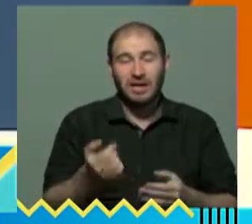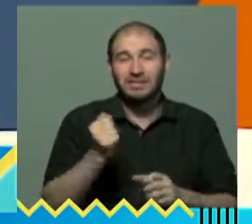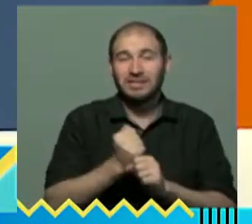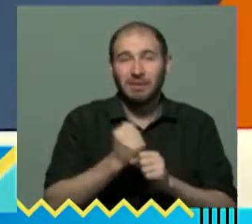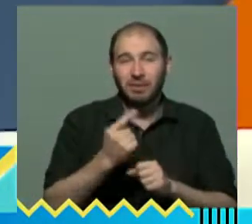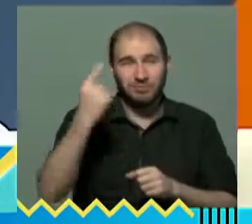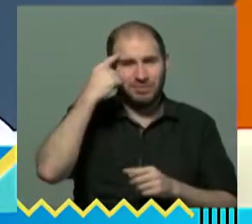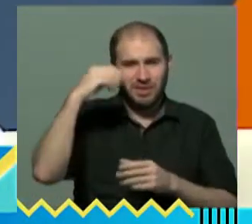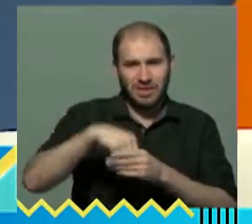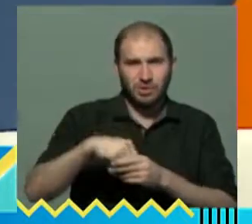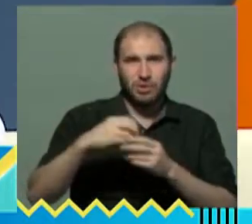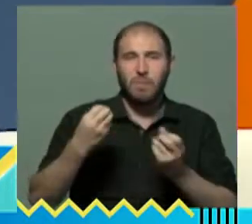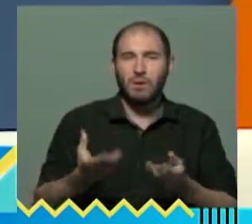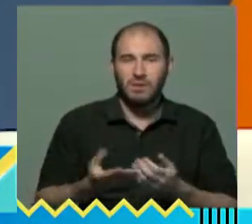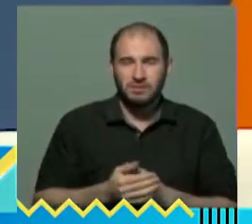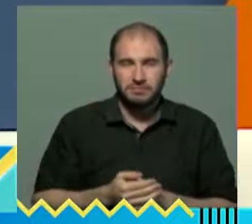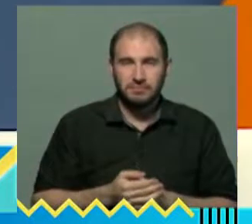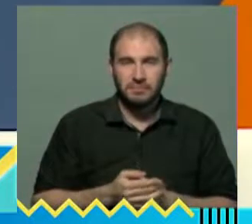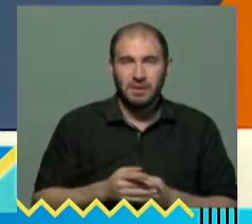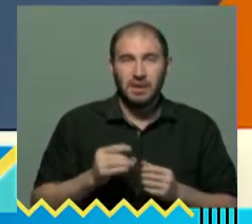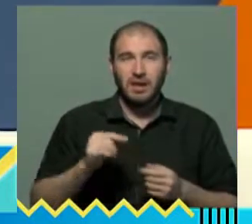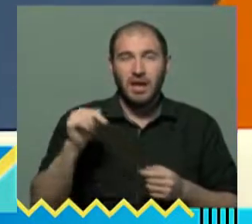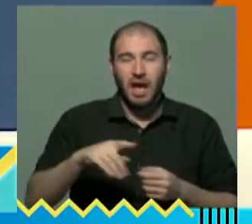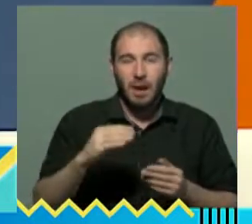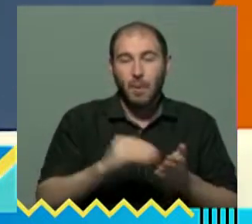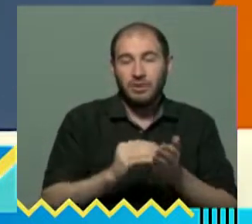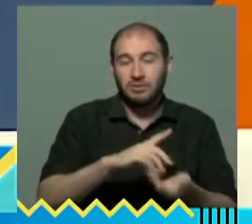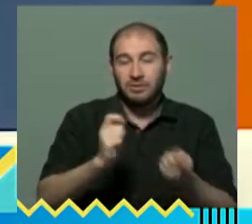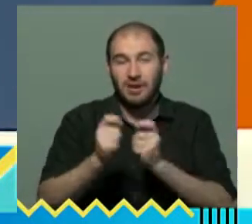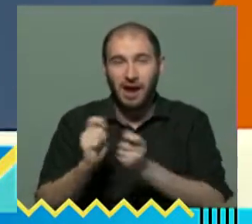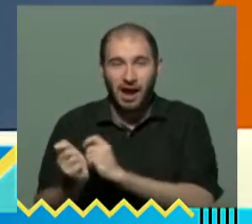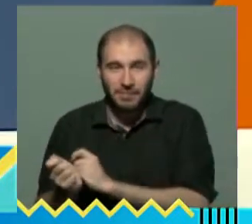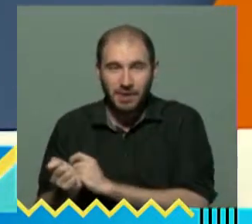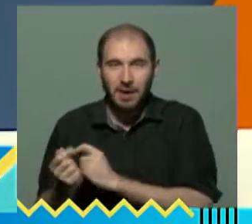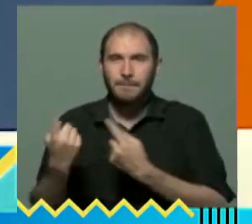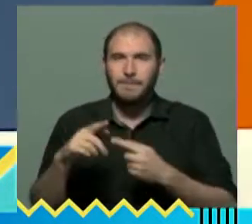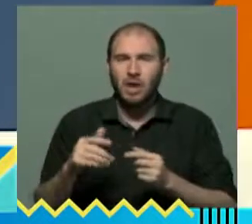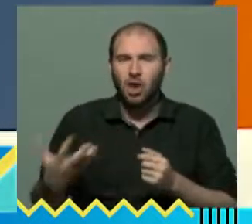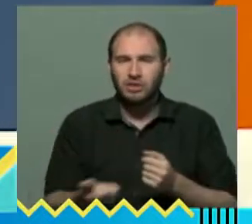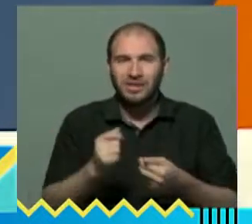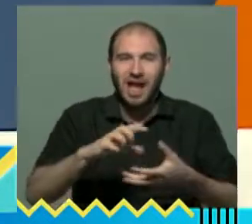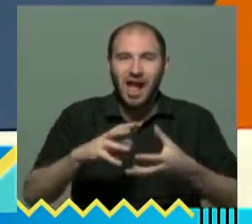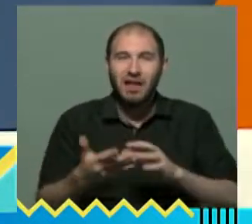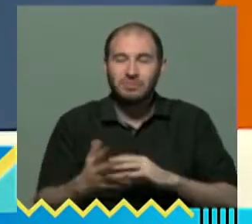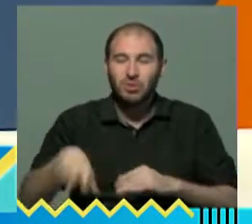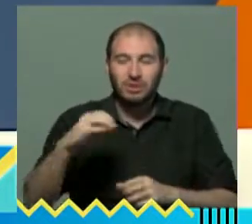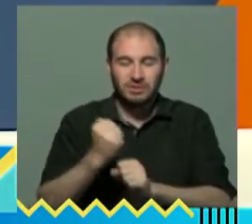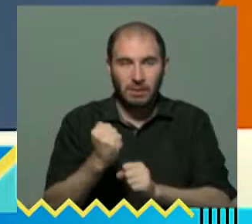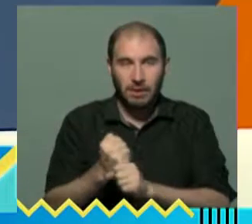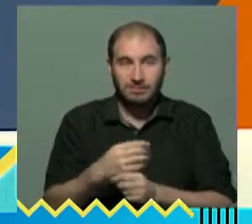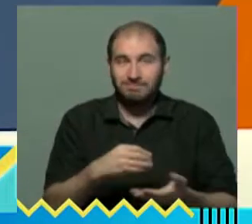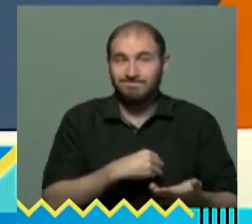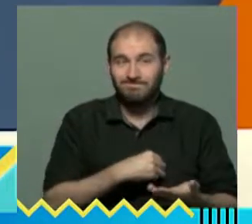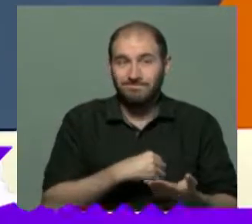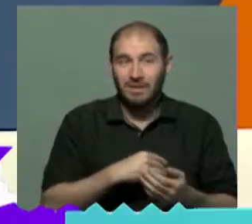algo abstracto porque es algo que se va cambiando de momento a momento. Lo que tiene que lograr uno es adaptarse a ese mercado laboral. Y